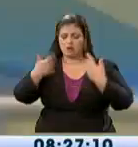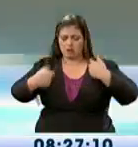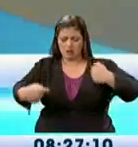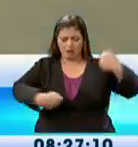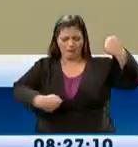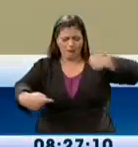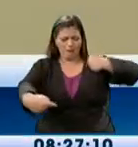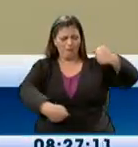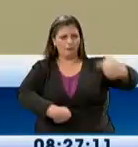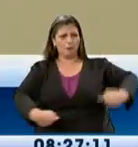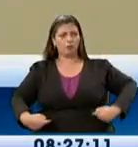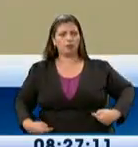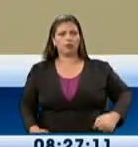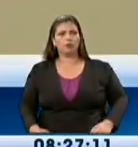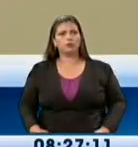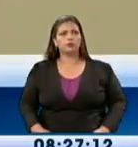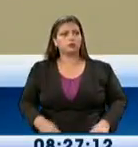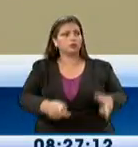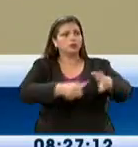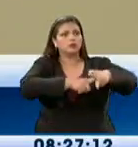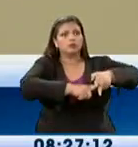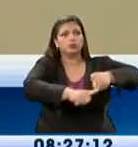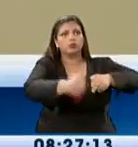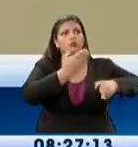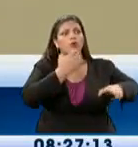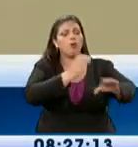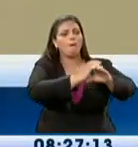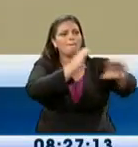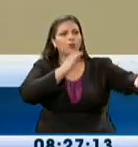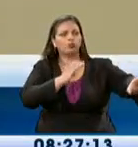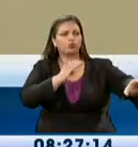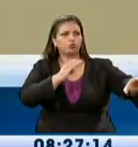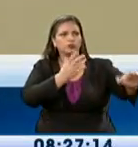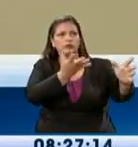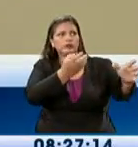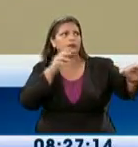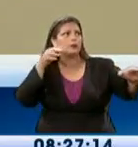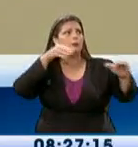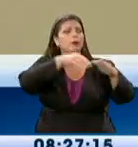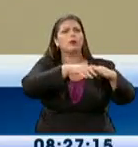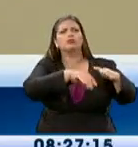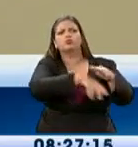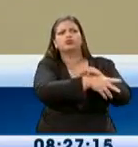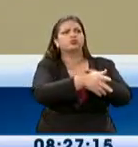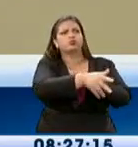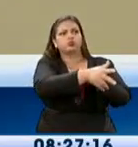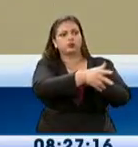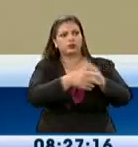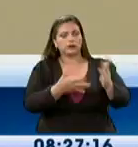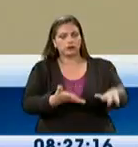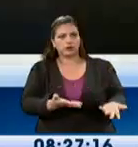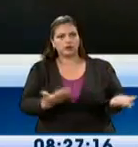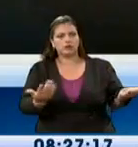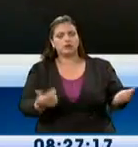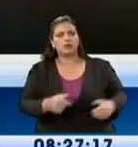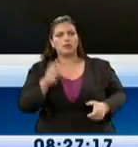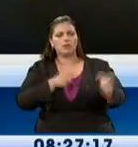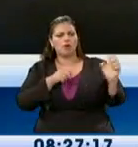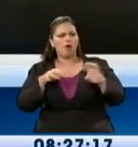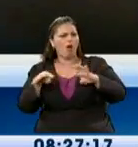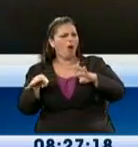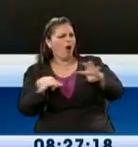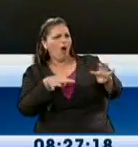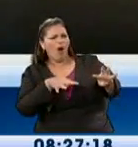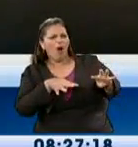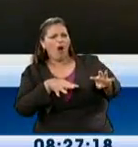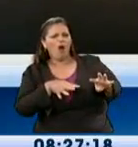le impidió de que se dé a la fuga, alcanzándolo en las calles Esmeraldas y Rosendo Avilés. El suceso se dio lugar en